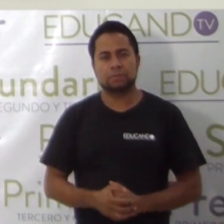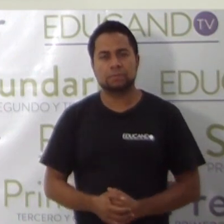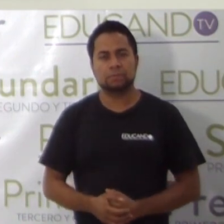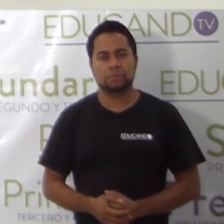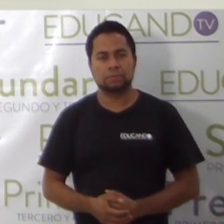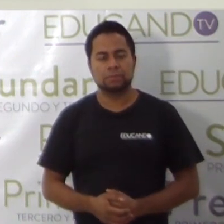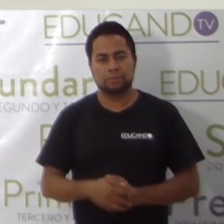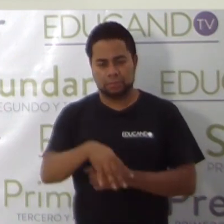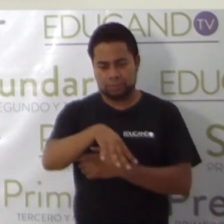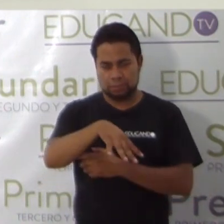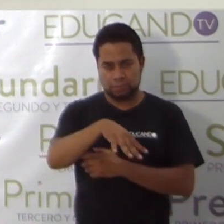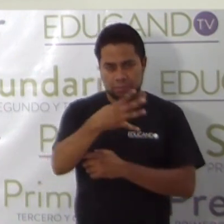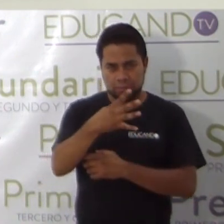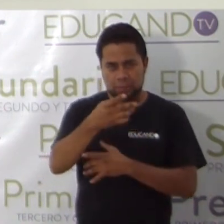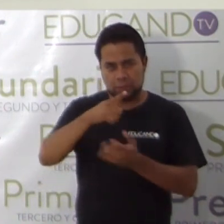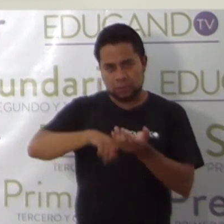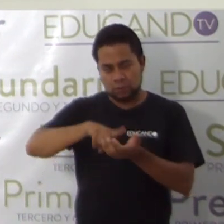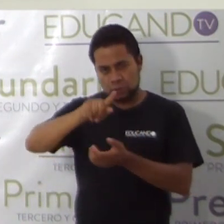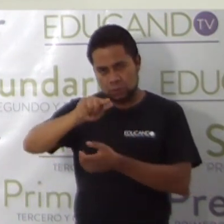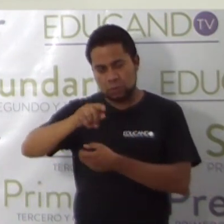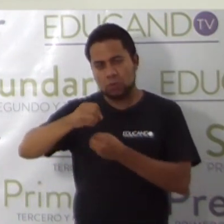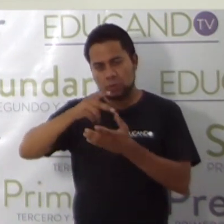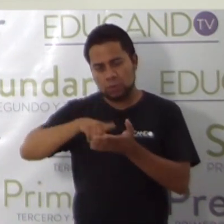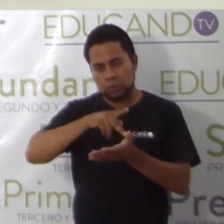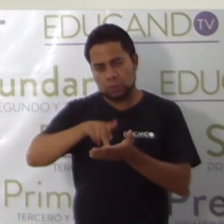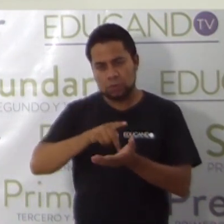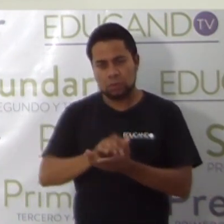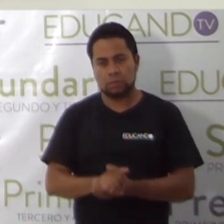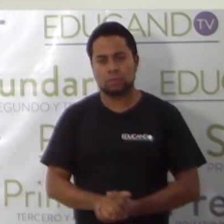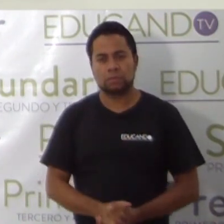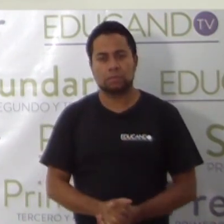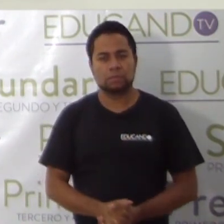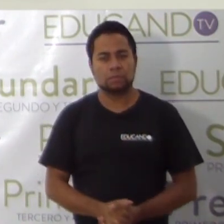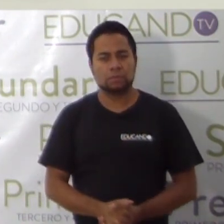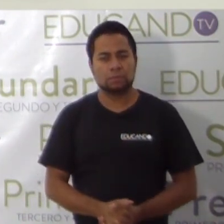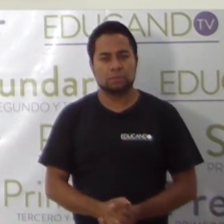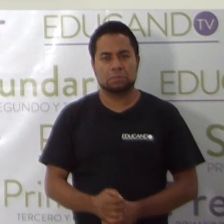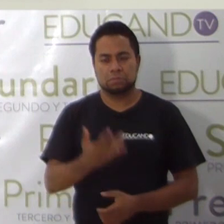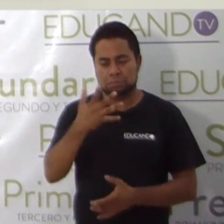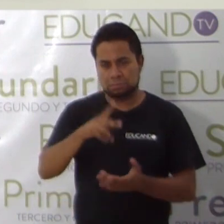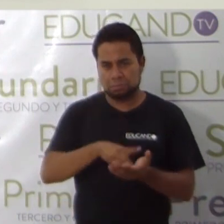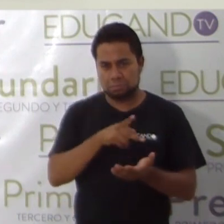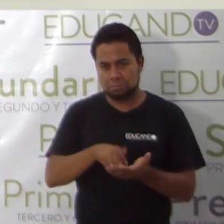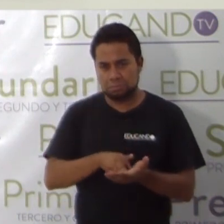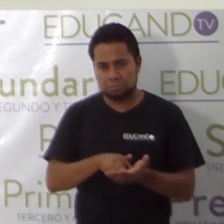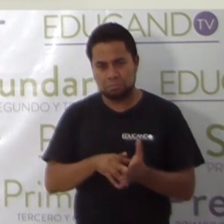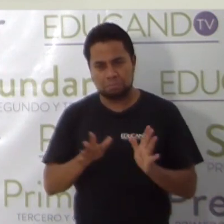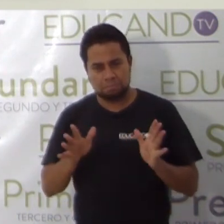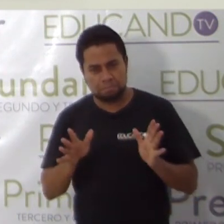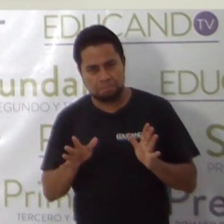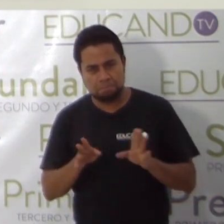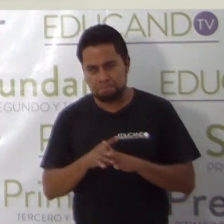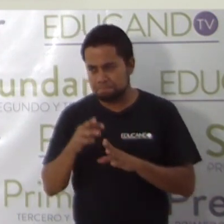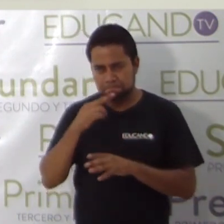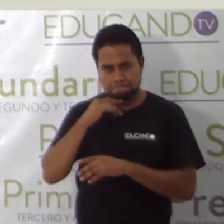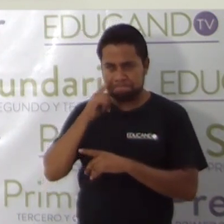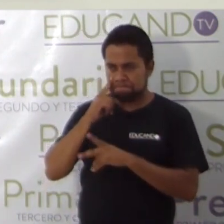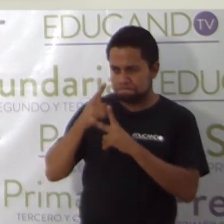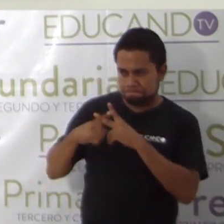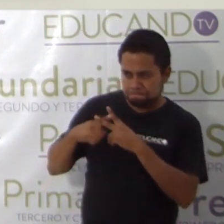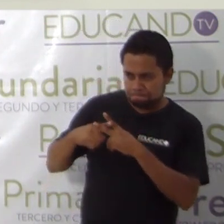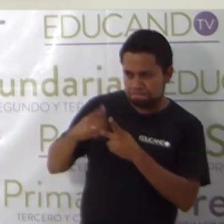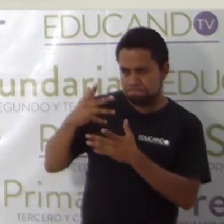el 14 en el 70? ¿Cuántas veces cabe? 5 veces, ¿no? A simple